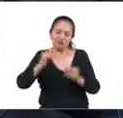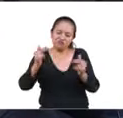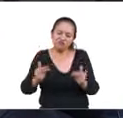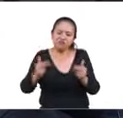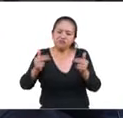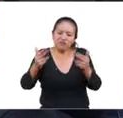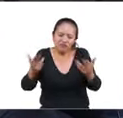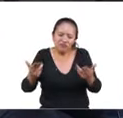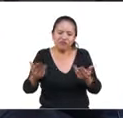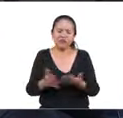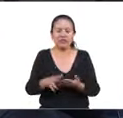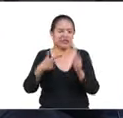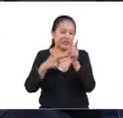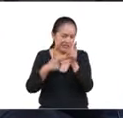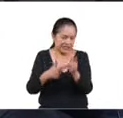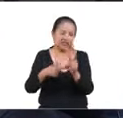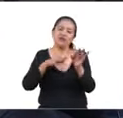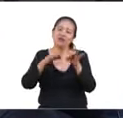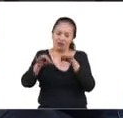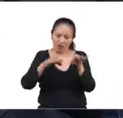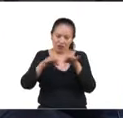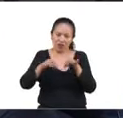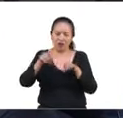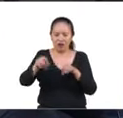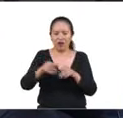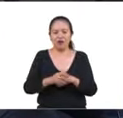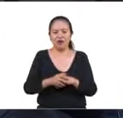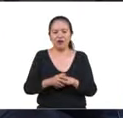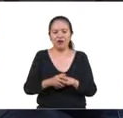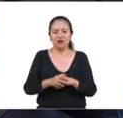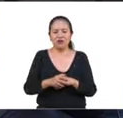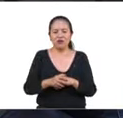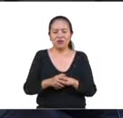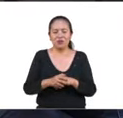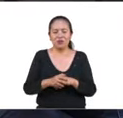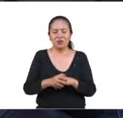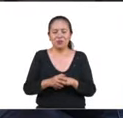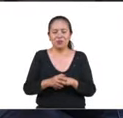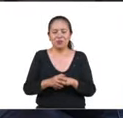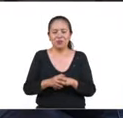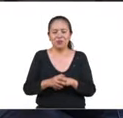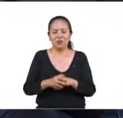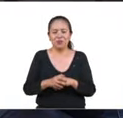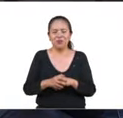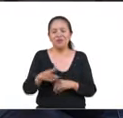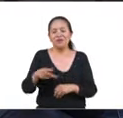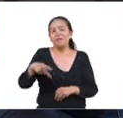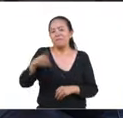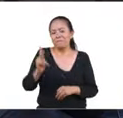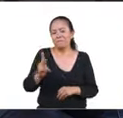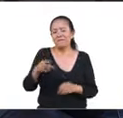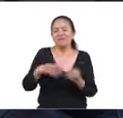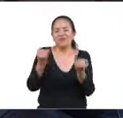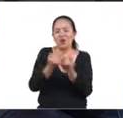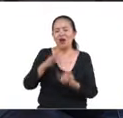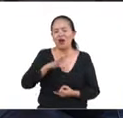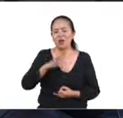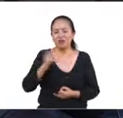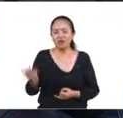todo lo que se tiene que trabajar también en este rubro. Pero también ahí quedaba una